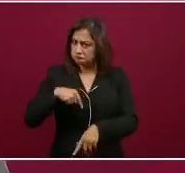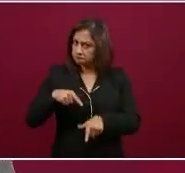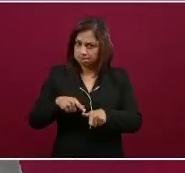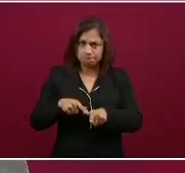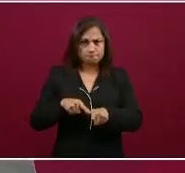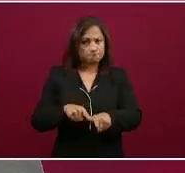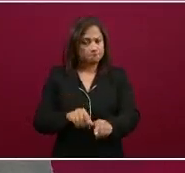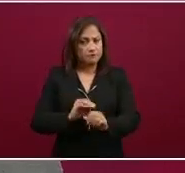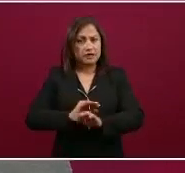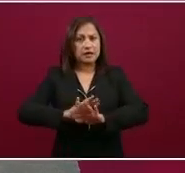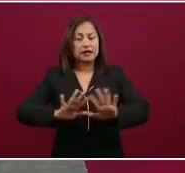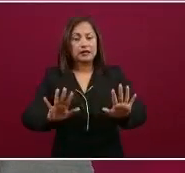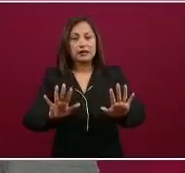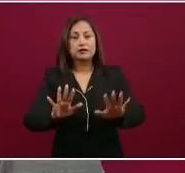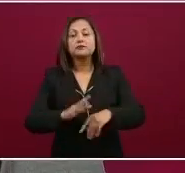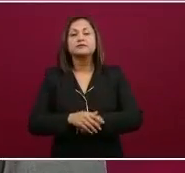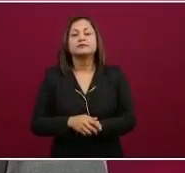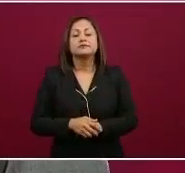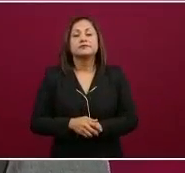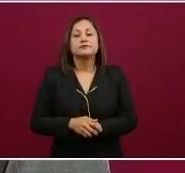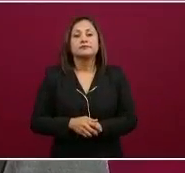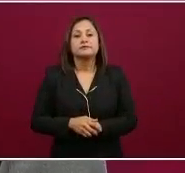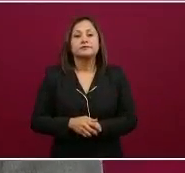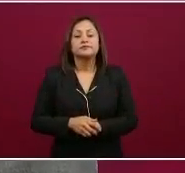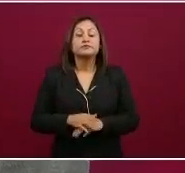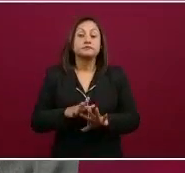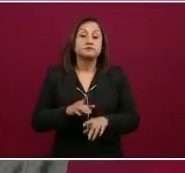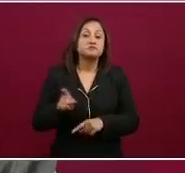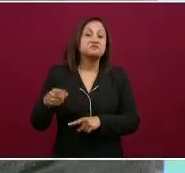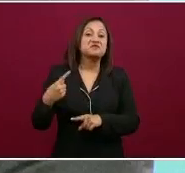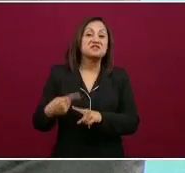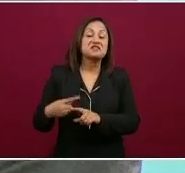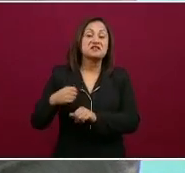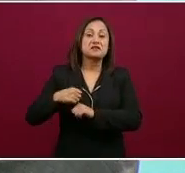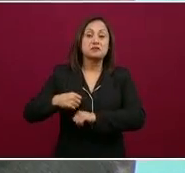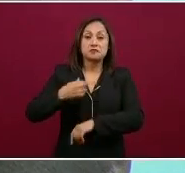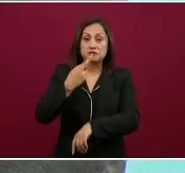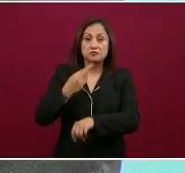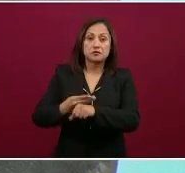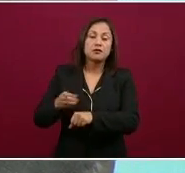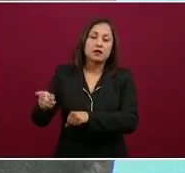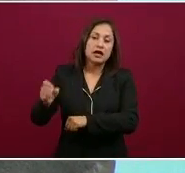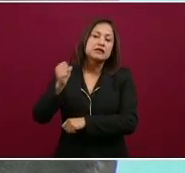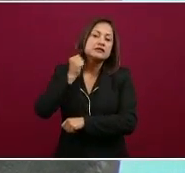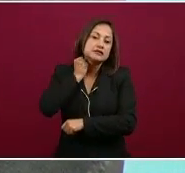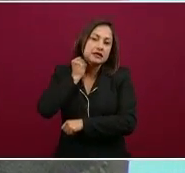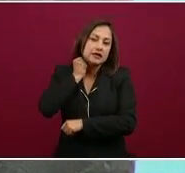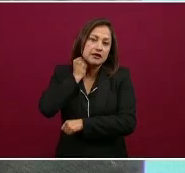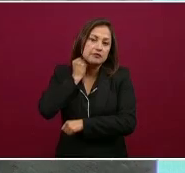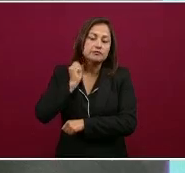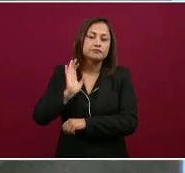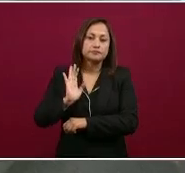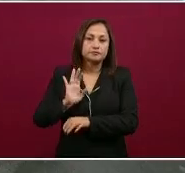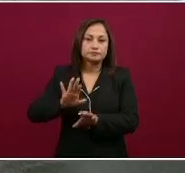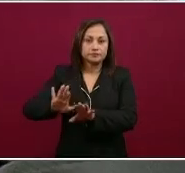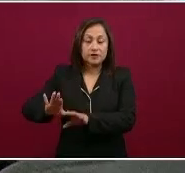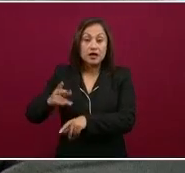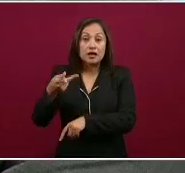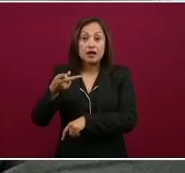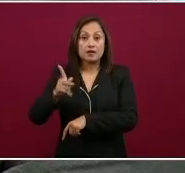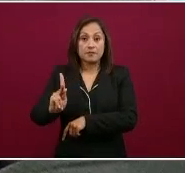desde luego es un asunto que corresponde al Senado de la República, pero la opinión del